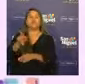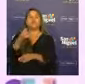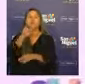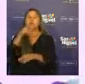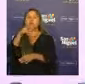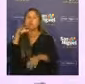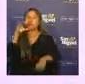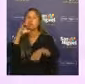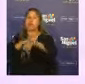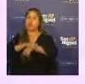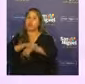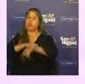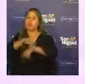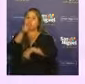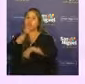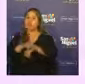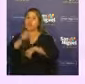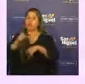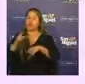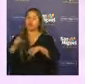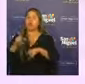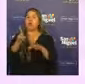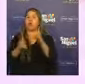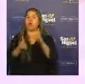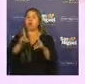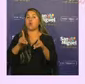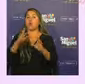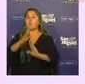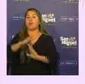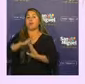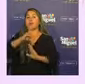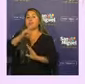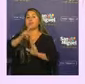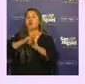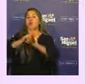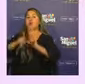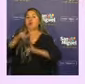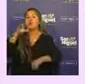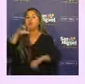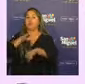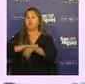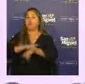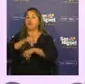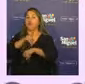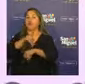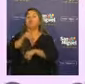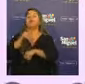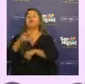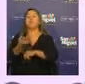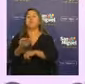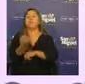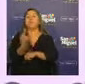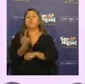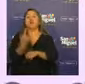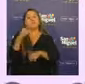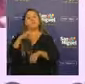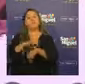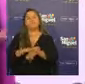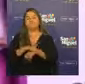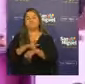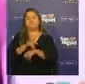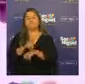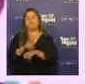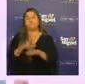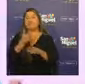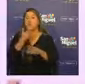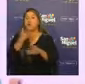a personas que tuvieran alguna orden de detención o alguna situación legal pendiente, y